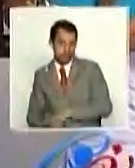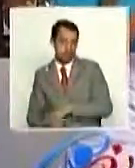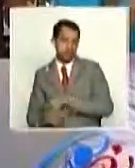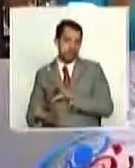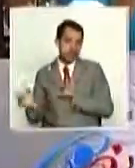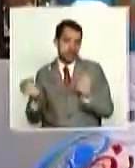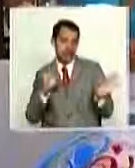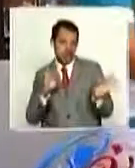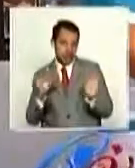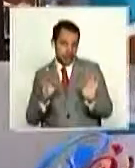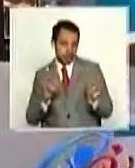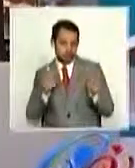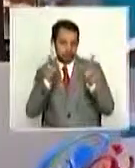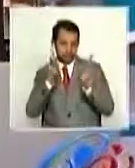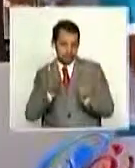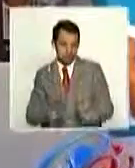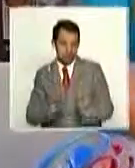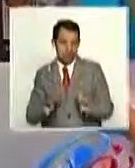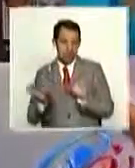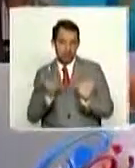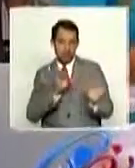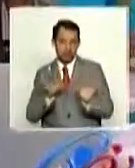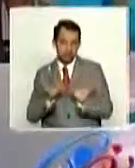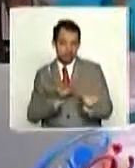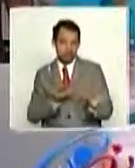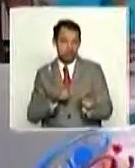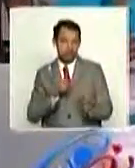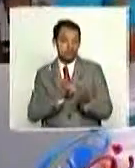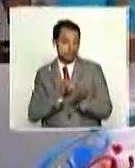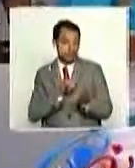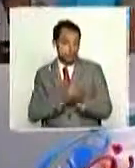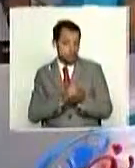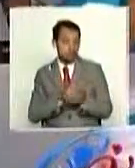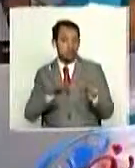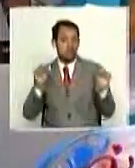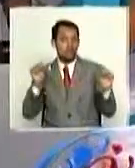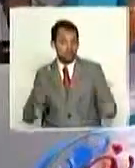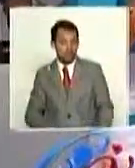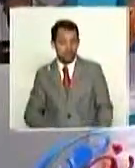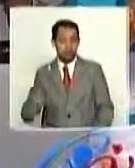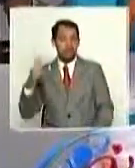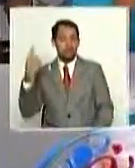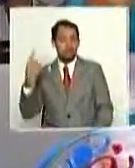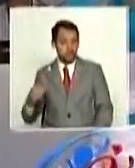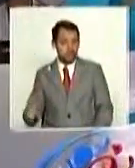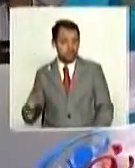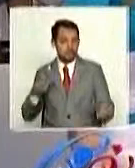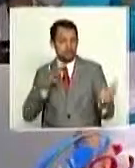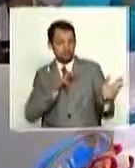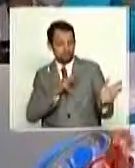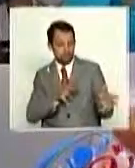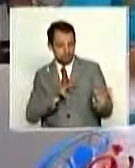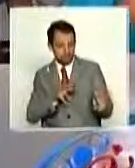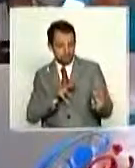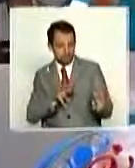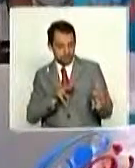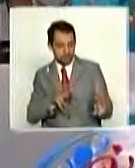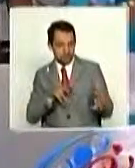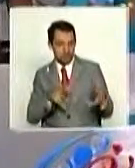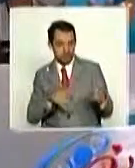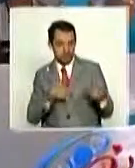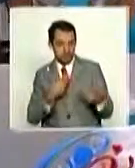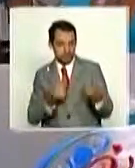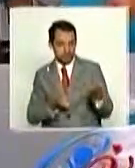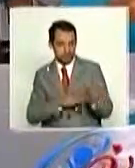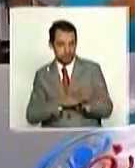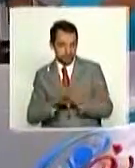el paciente. Abelardo no tuvo la oportunidad de que en otra época le enseñaran la evolución de